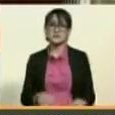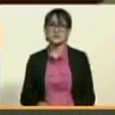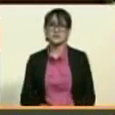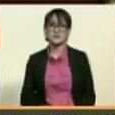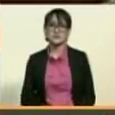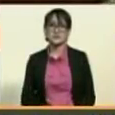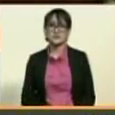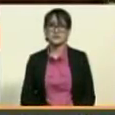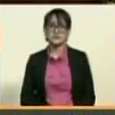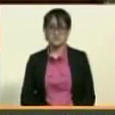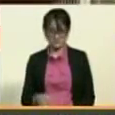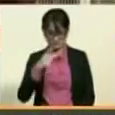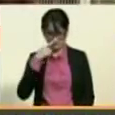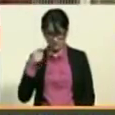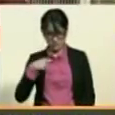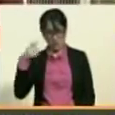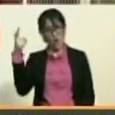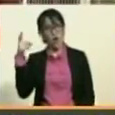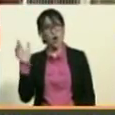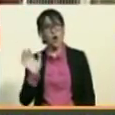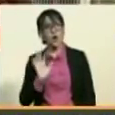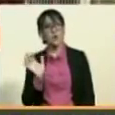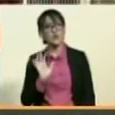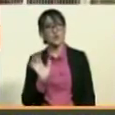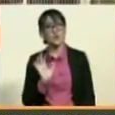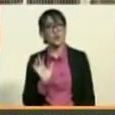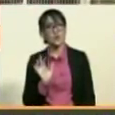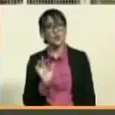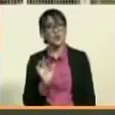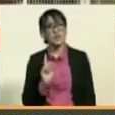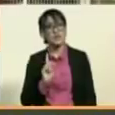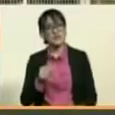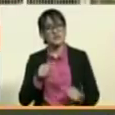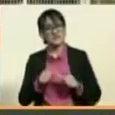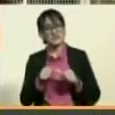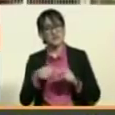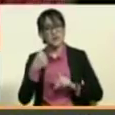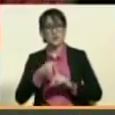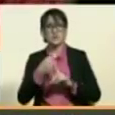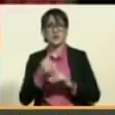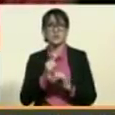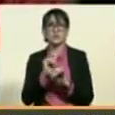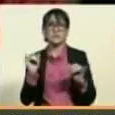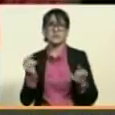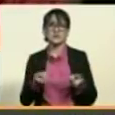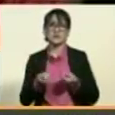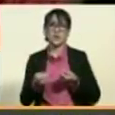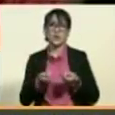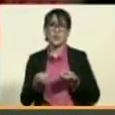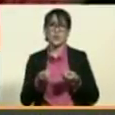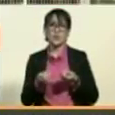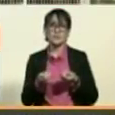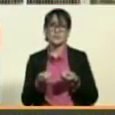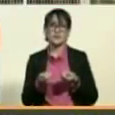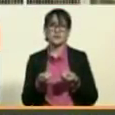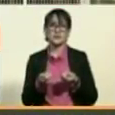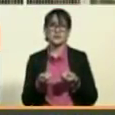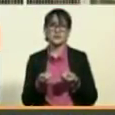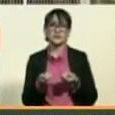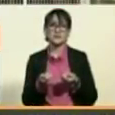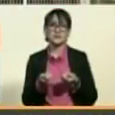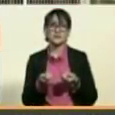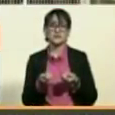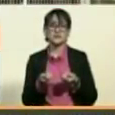¿lo tiramos por la borda? No, hay que seguir luchando por la independencia económica, monetaria, y solo